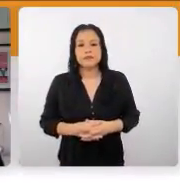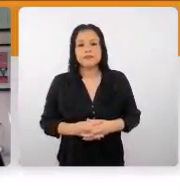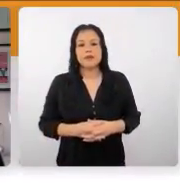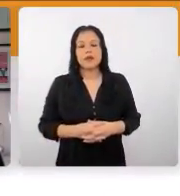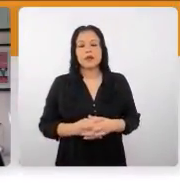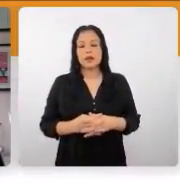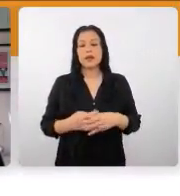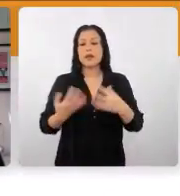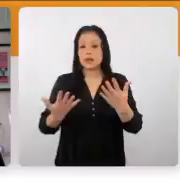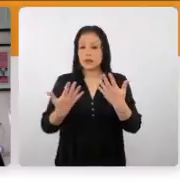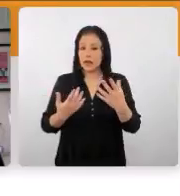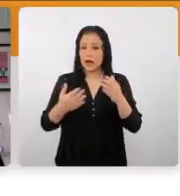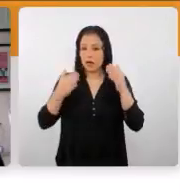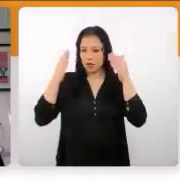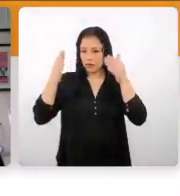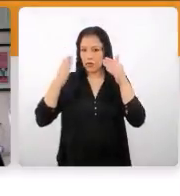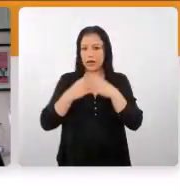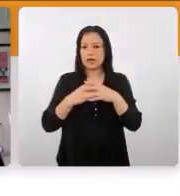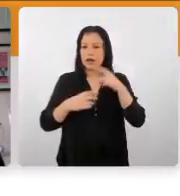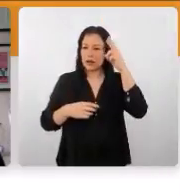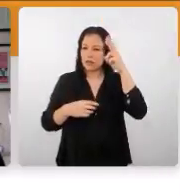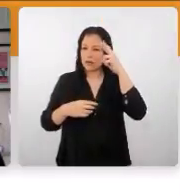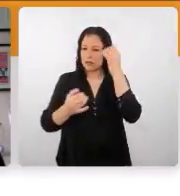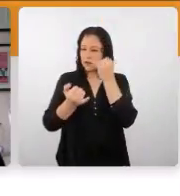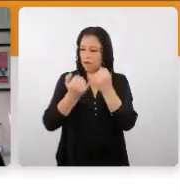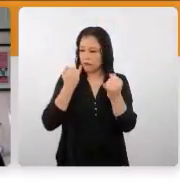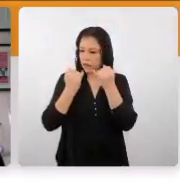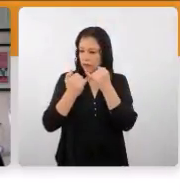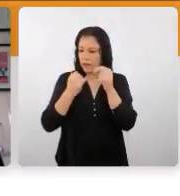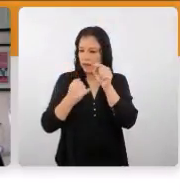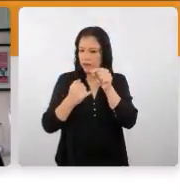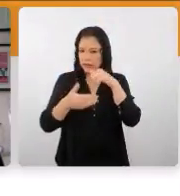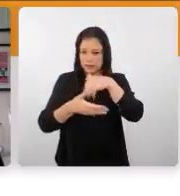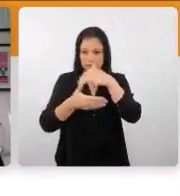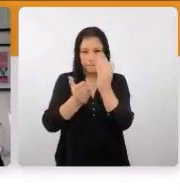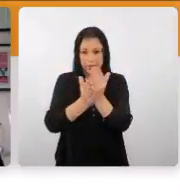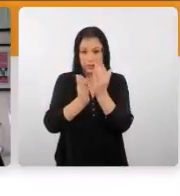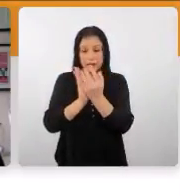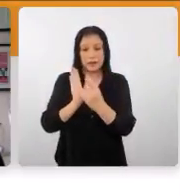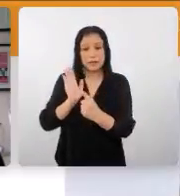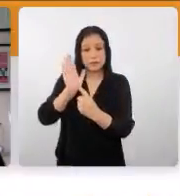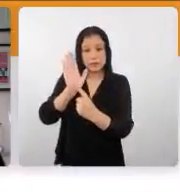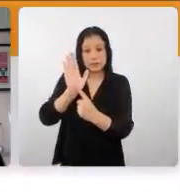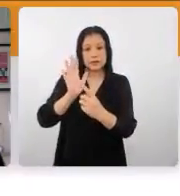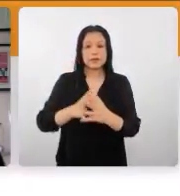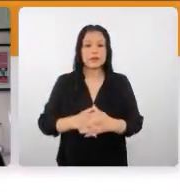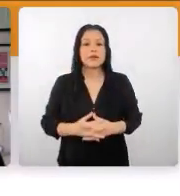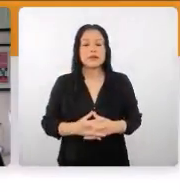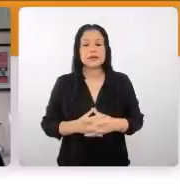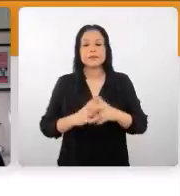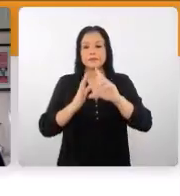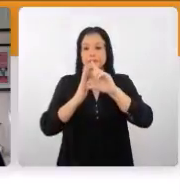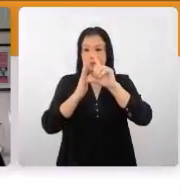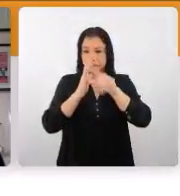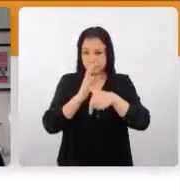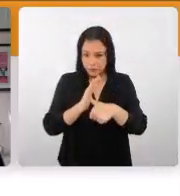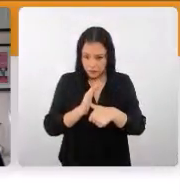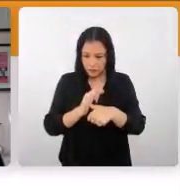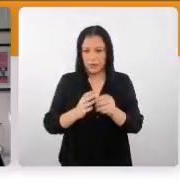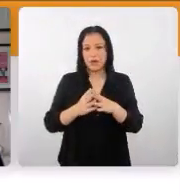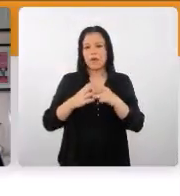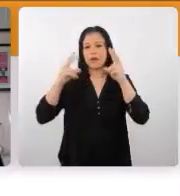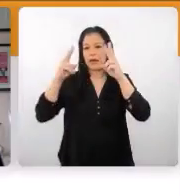Ya un poco para entrar en las reflexiones finales de esta parte de la presentación, luego de haber un